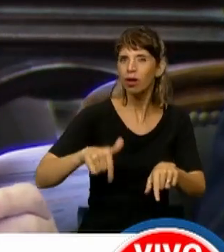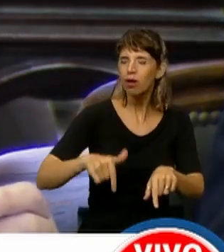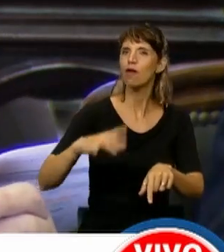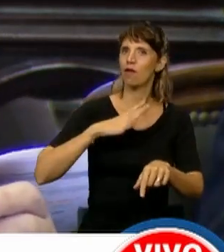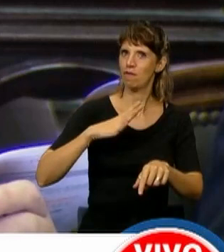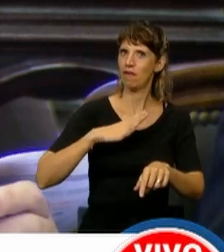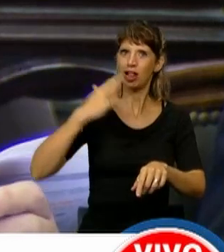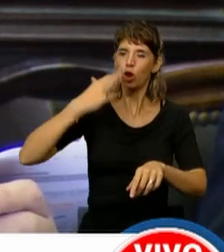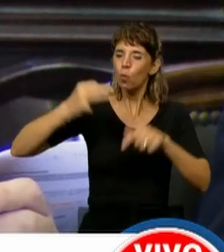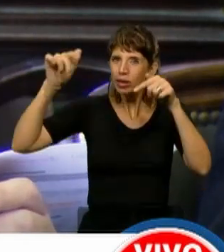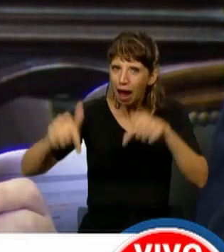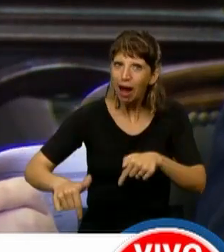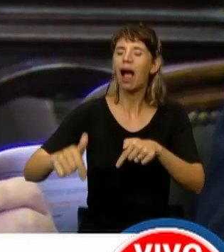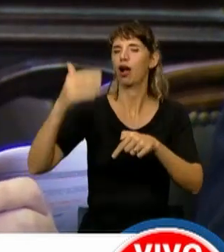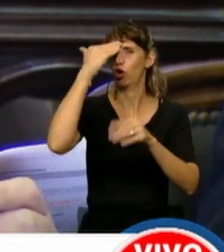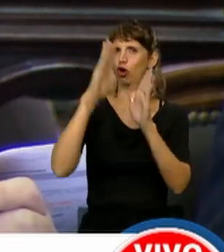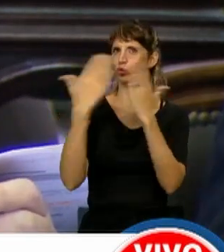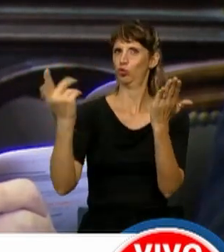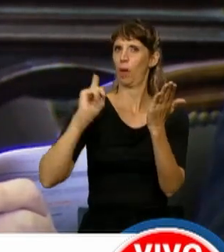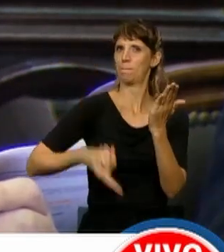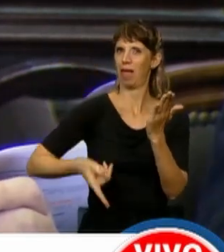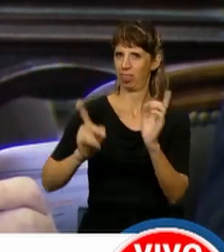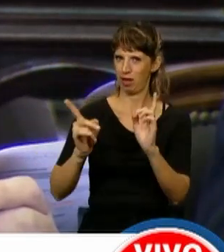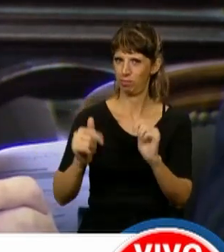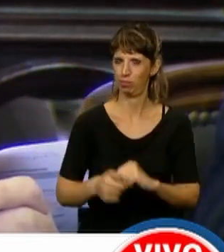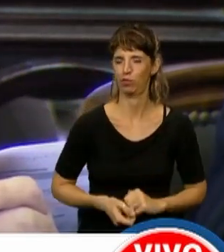la función que nos da la Constitución. Luego